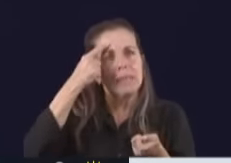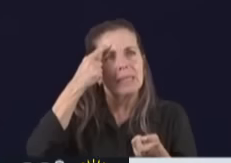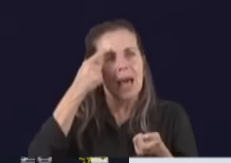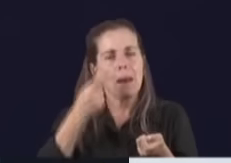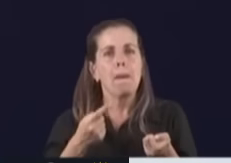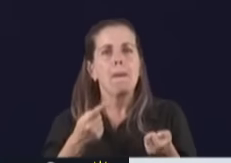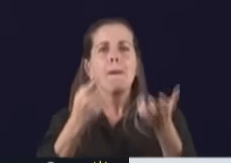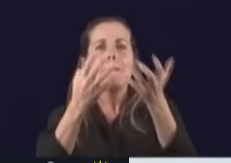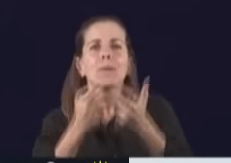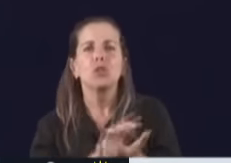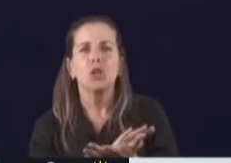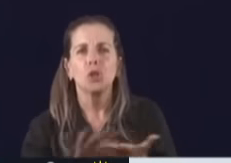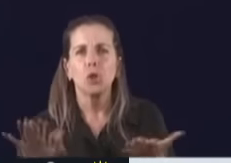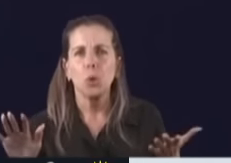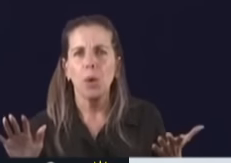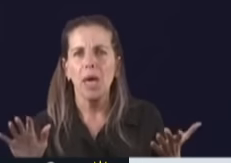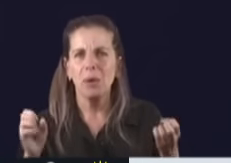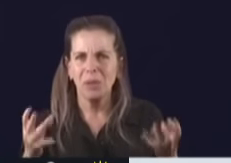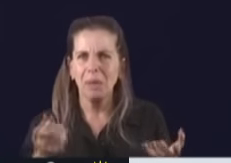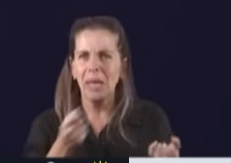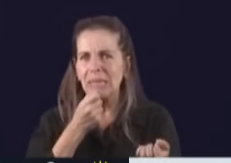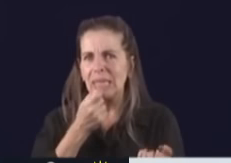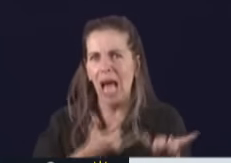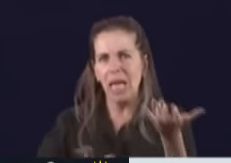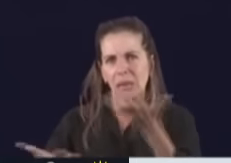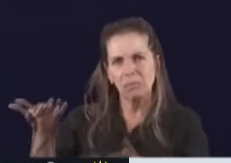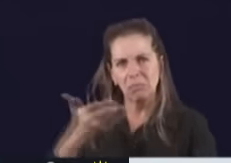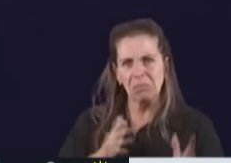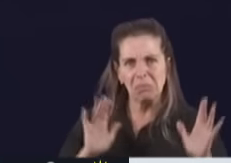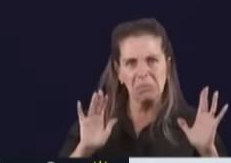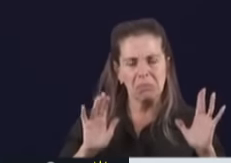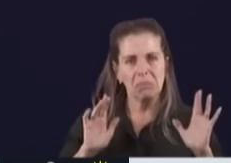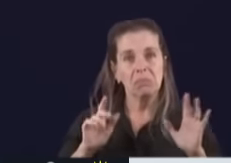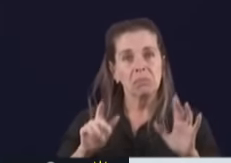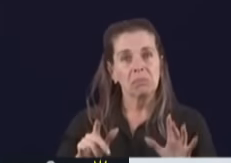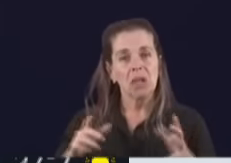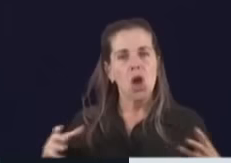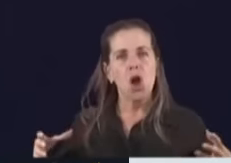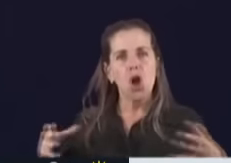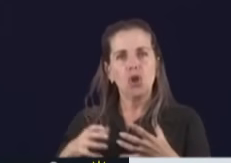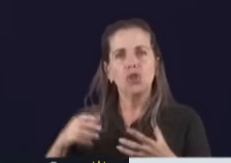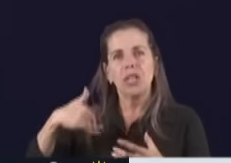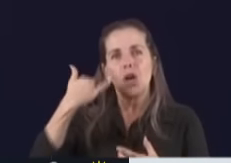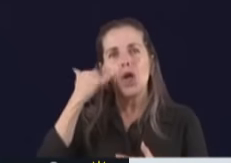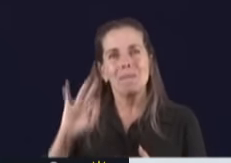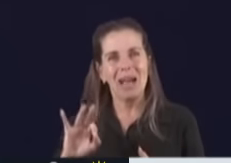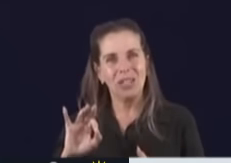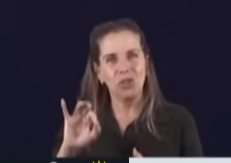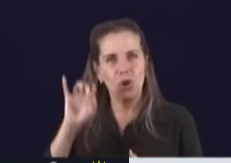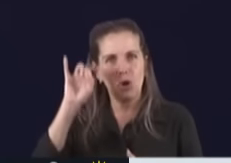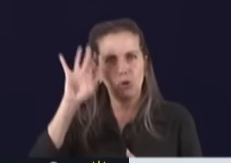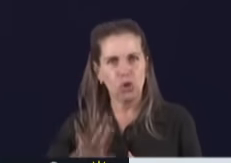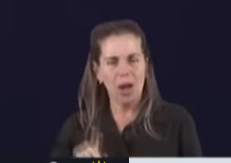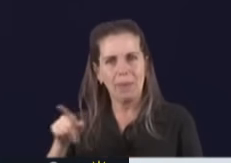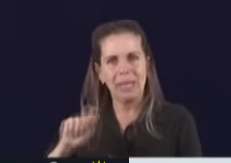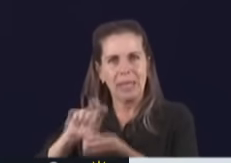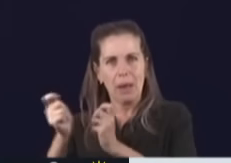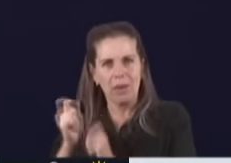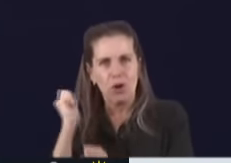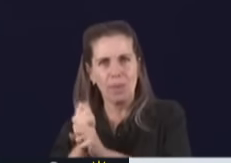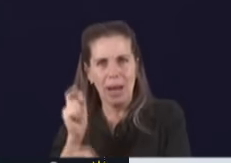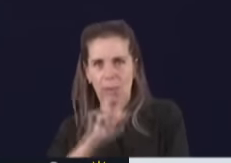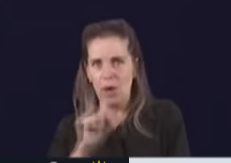que tengamos por delante. Recuerdo también que el Consejo de Mayo no era solo la modernización laboral, sino que era un cúmulo de proyectos